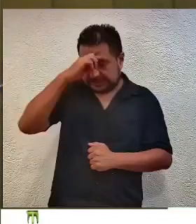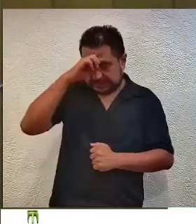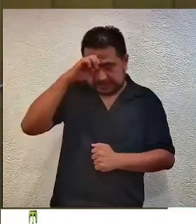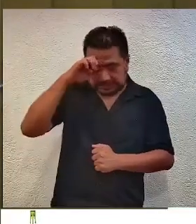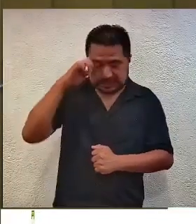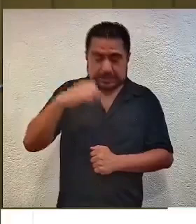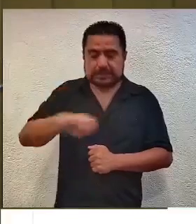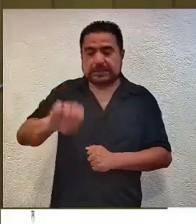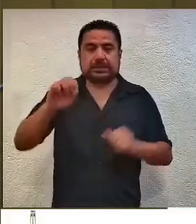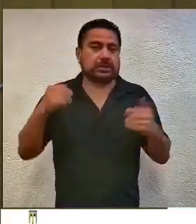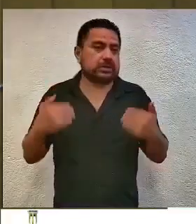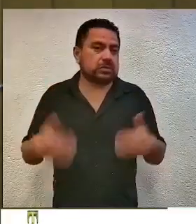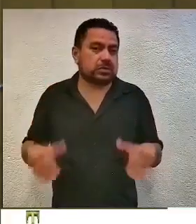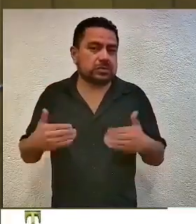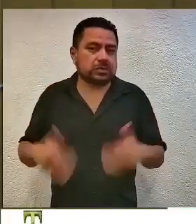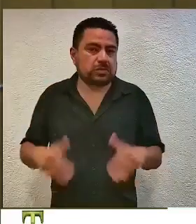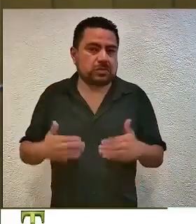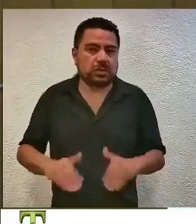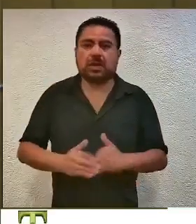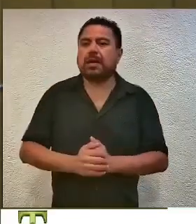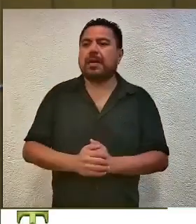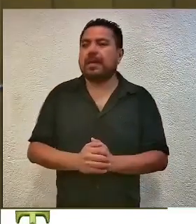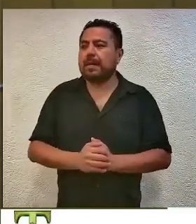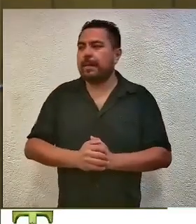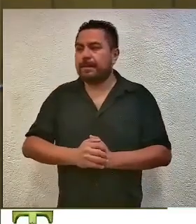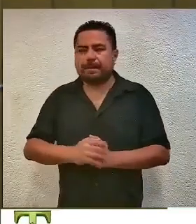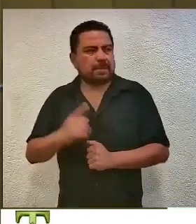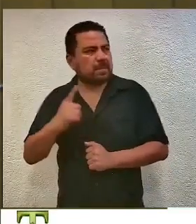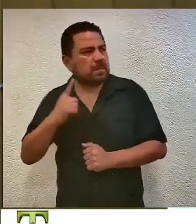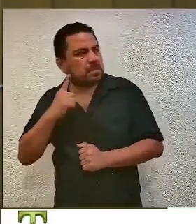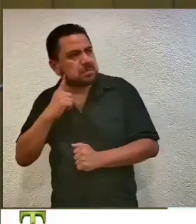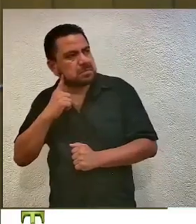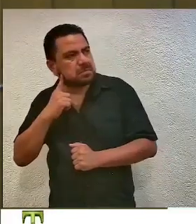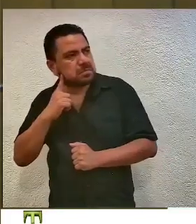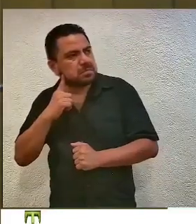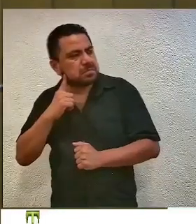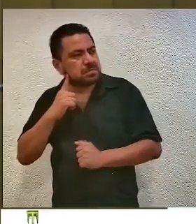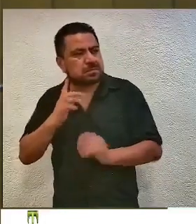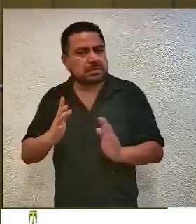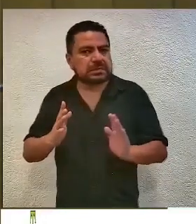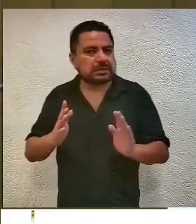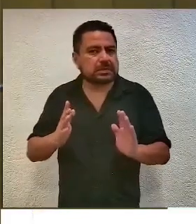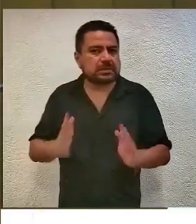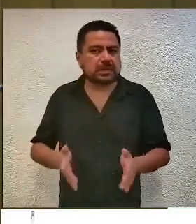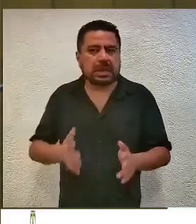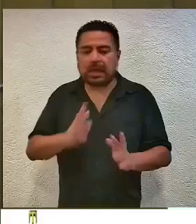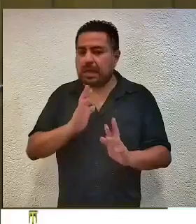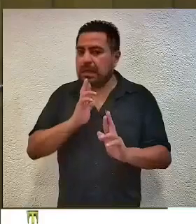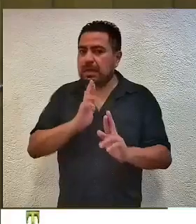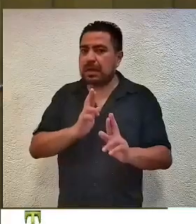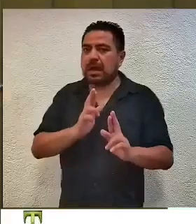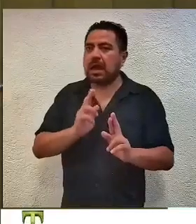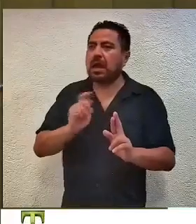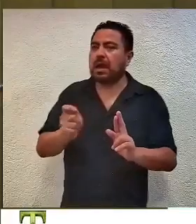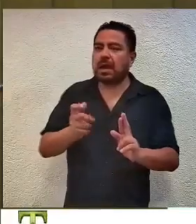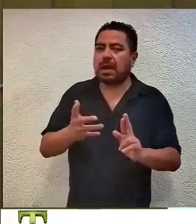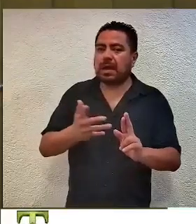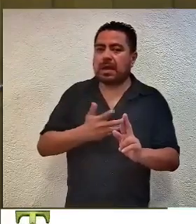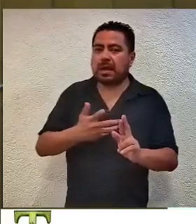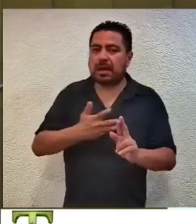de entrada escuchar que ya hasta puntos resolutivos tiene.